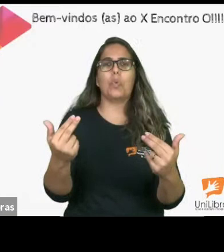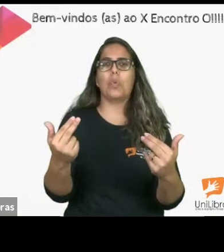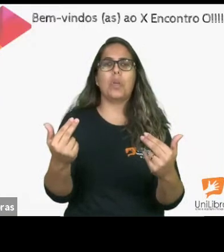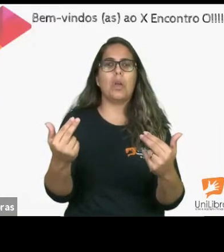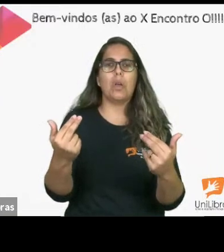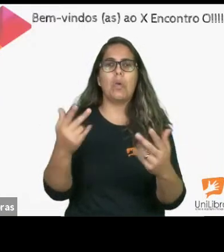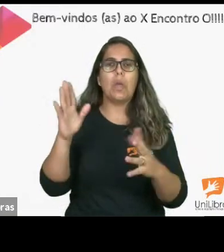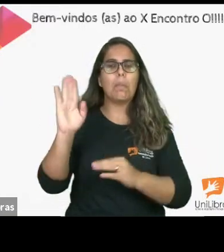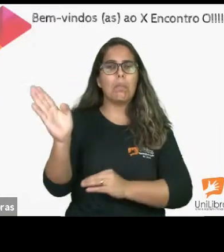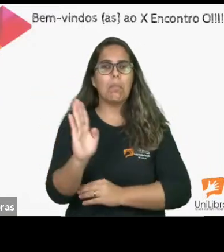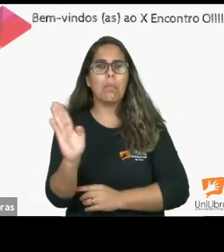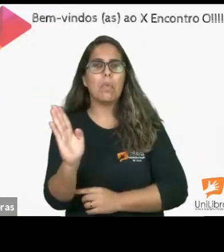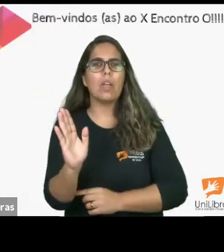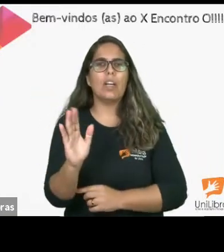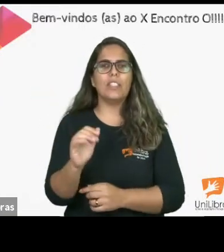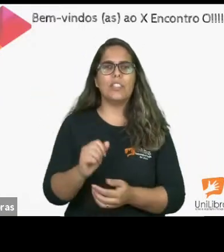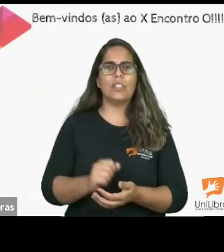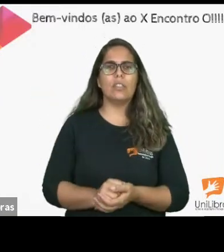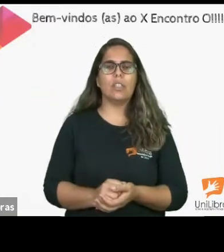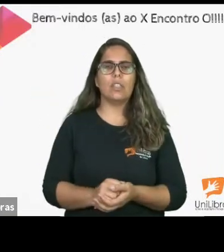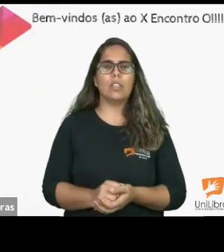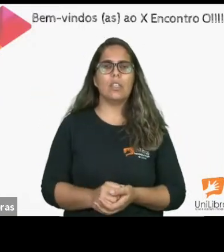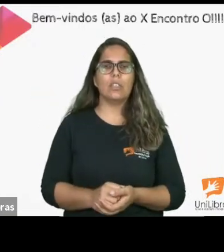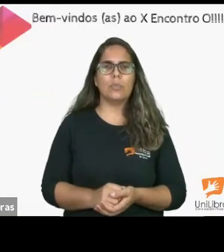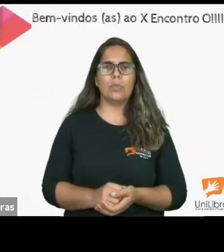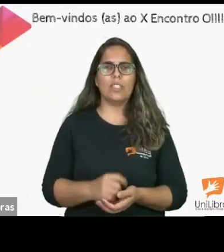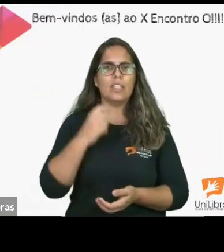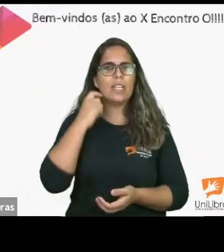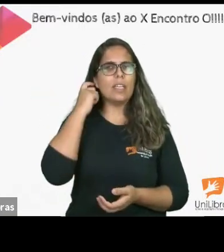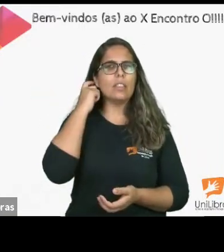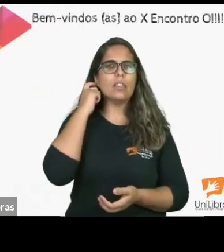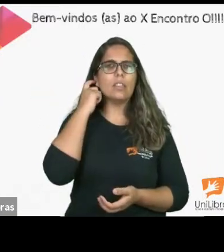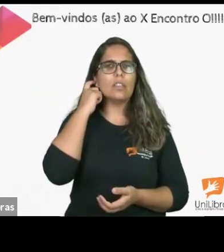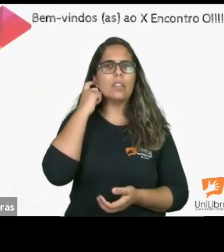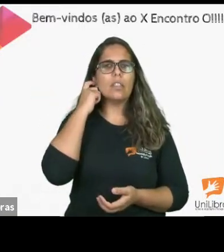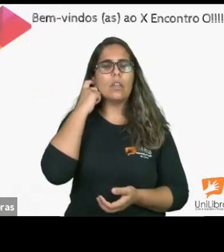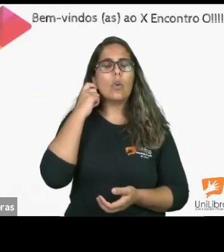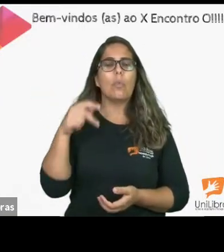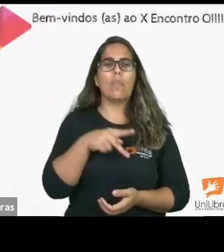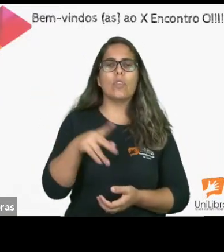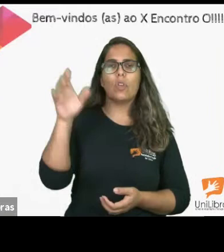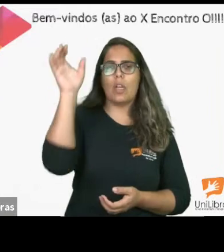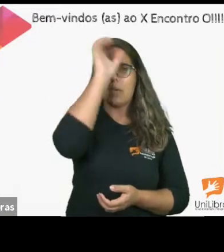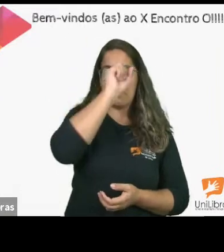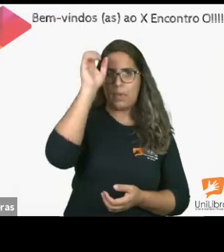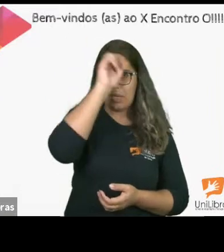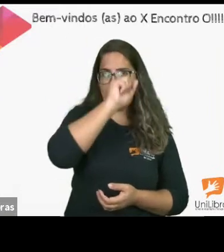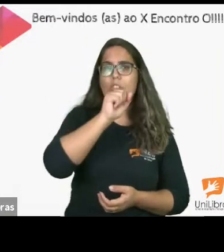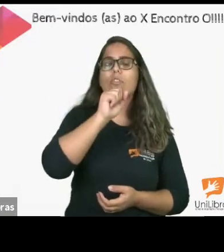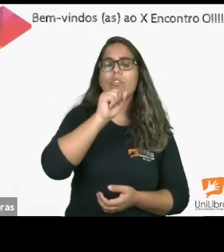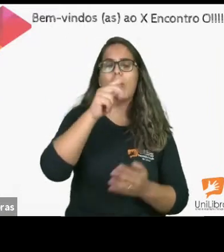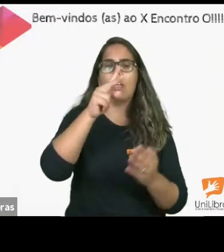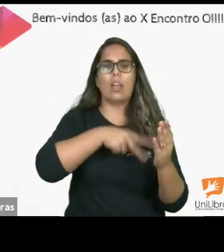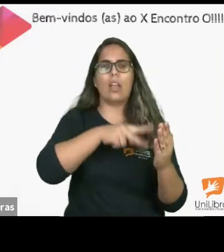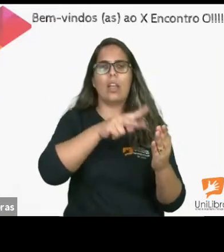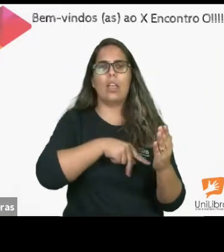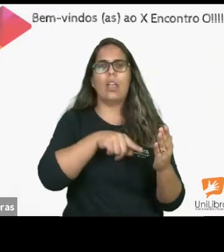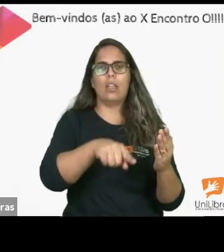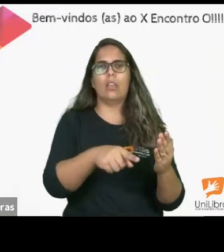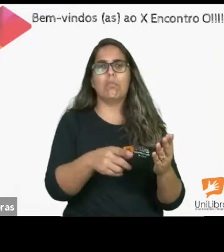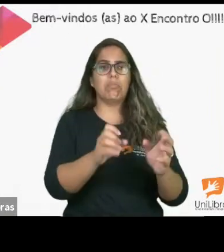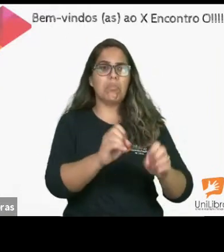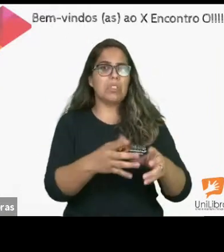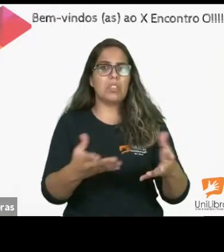antibiológica, antiacogedora que sea, pero resulta que los niños aprenden, aún así aprenden a leer. Y